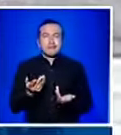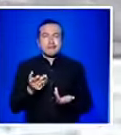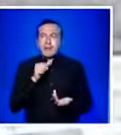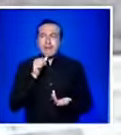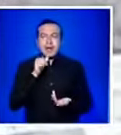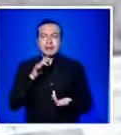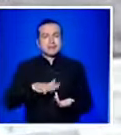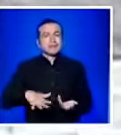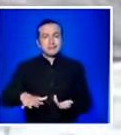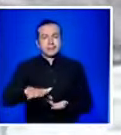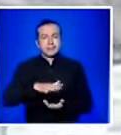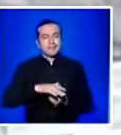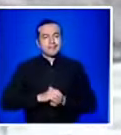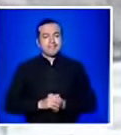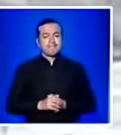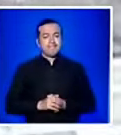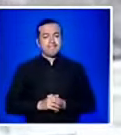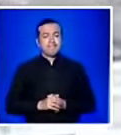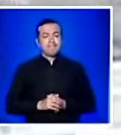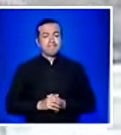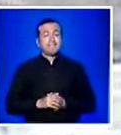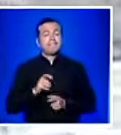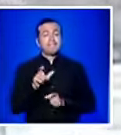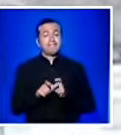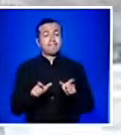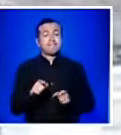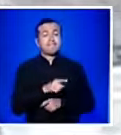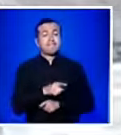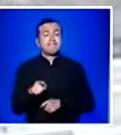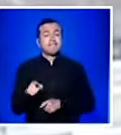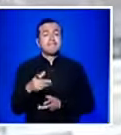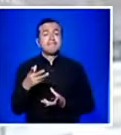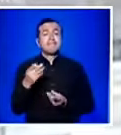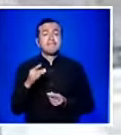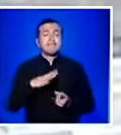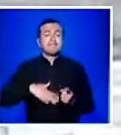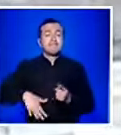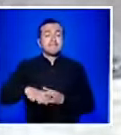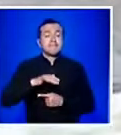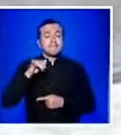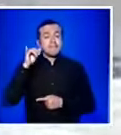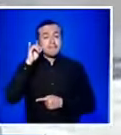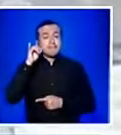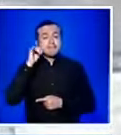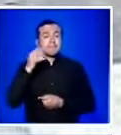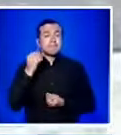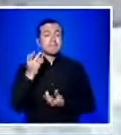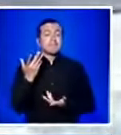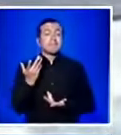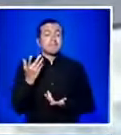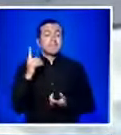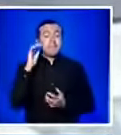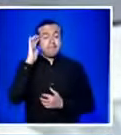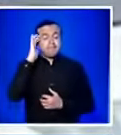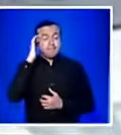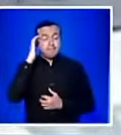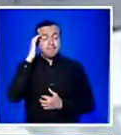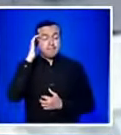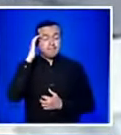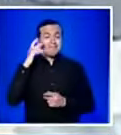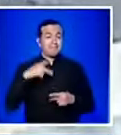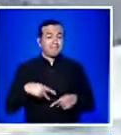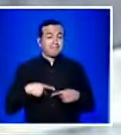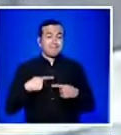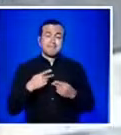abastecen. Se conoce que los delincuentes acechan gran parte del Valle de los Chillos, situación que ha puesto en vilo a los habitantes